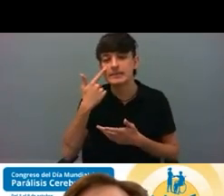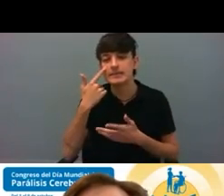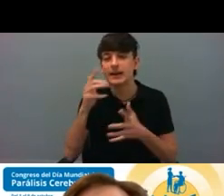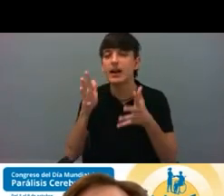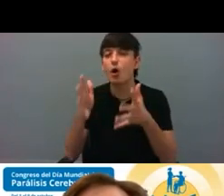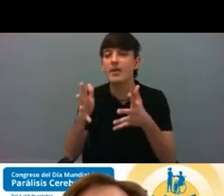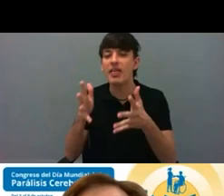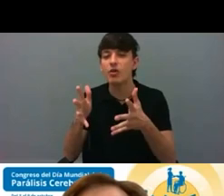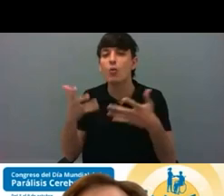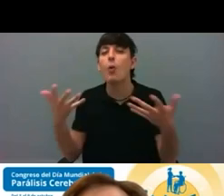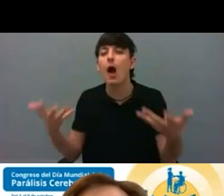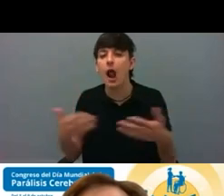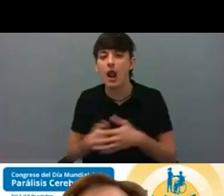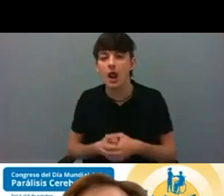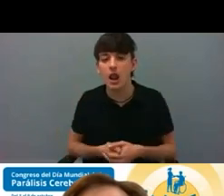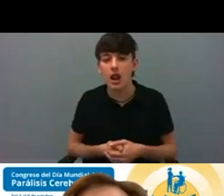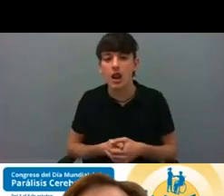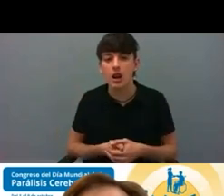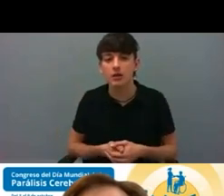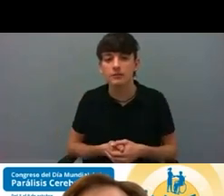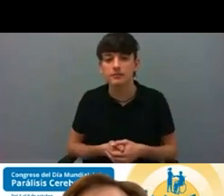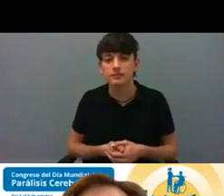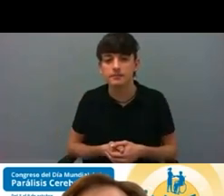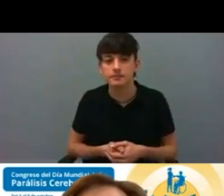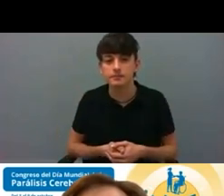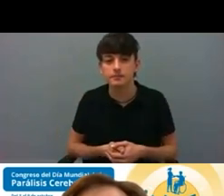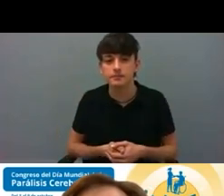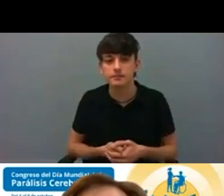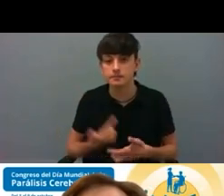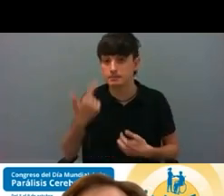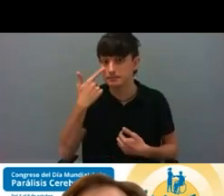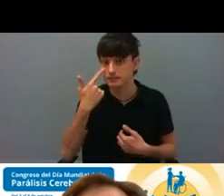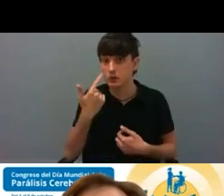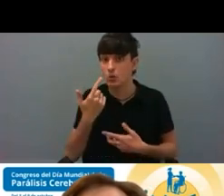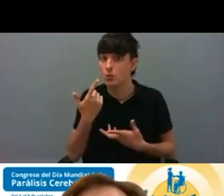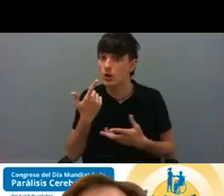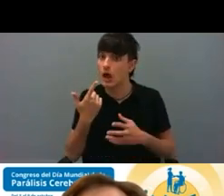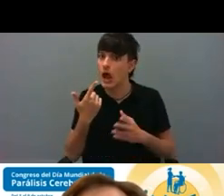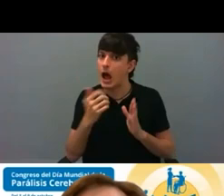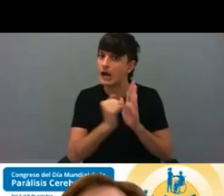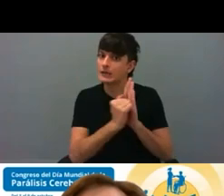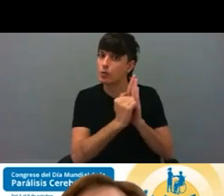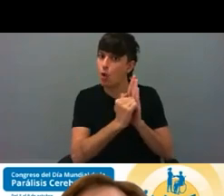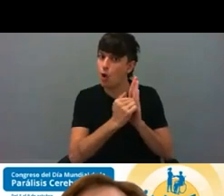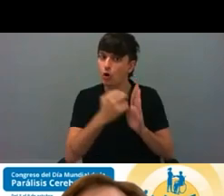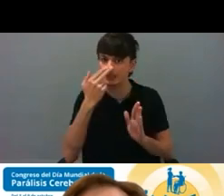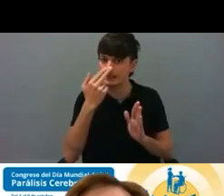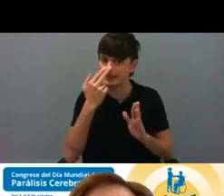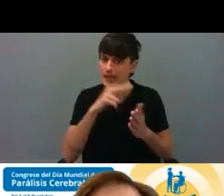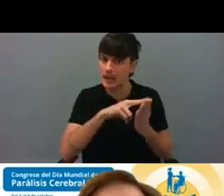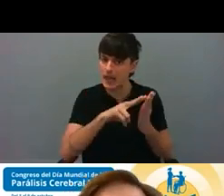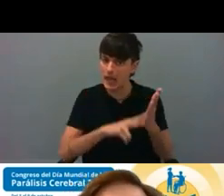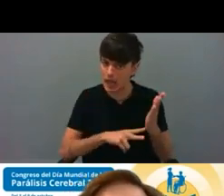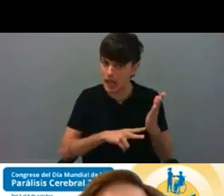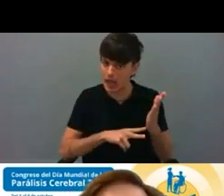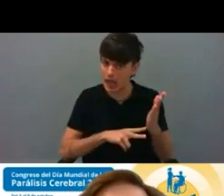mutua? Vale, yo leí un artículo muy interesante que salió el 31 de agosto de